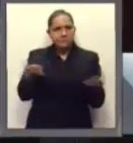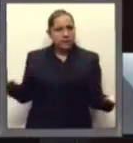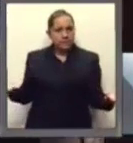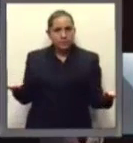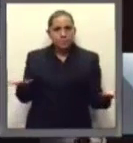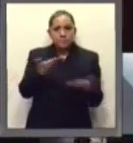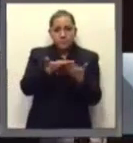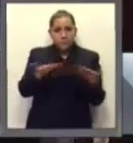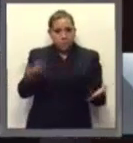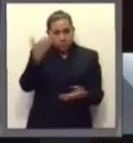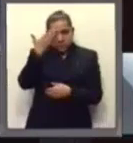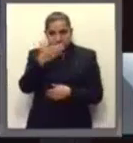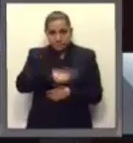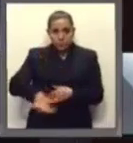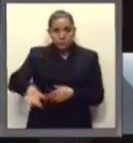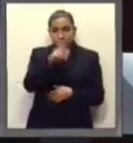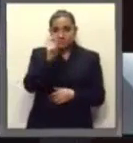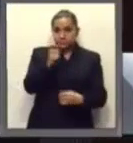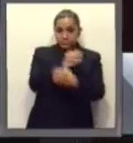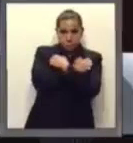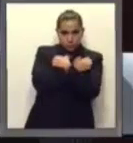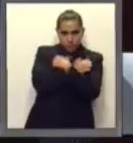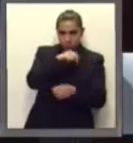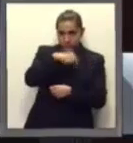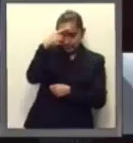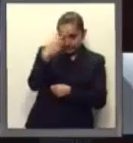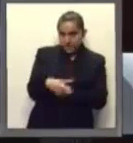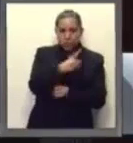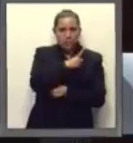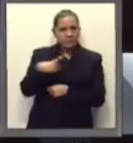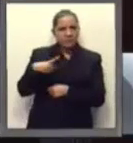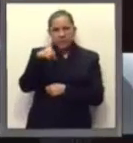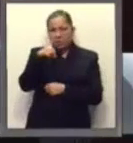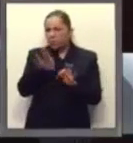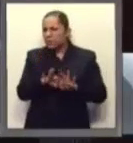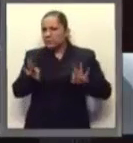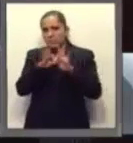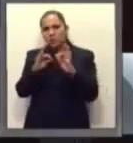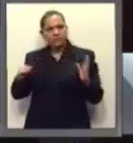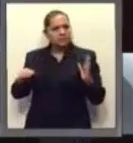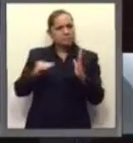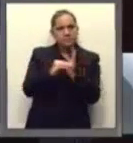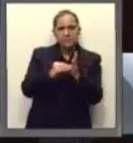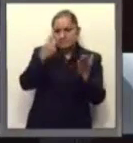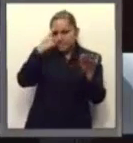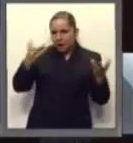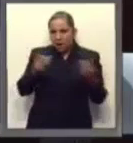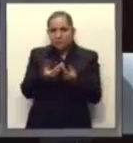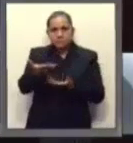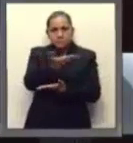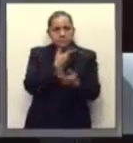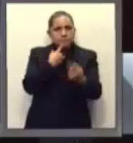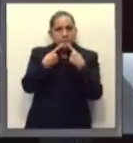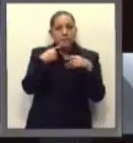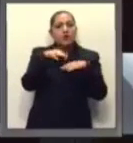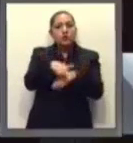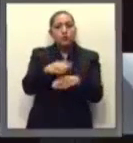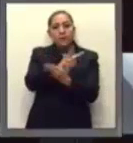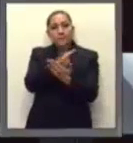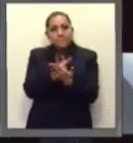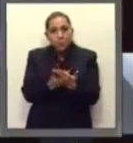enfrenta la educación en México debería incluir como elemento central del debate el cuestionamiento de los esquemas actuales de los